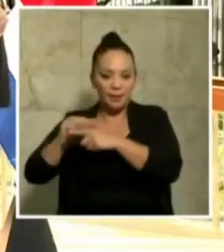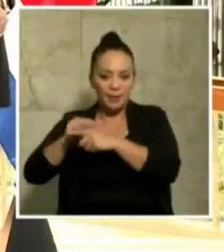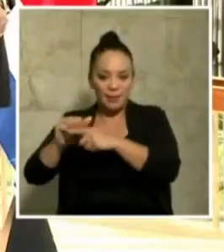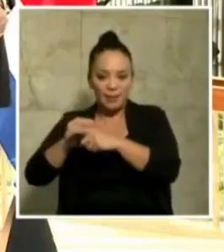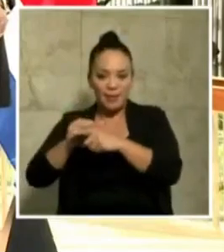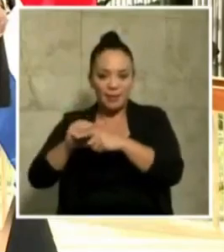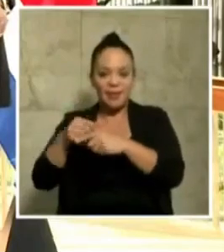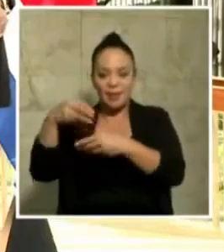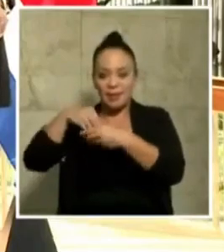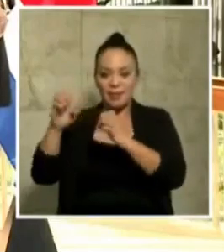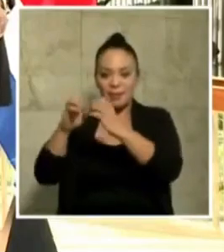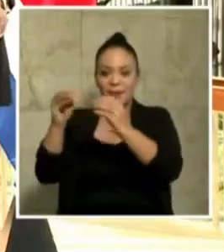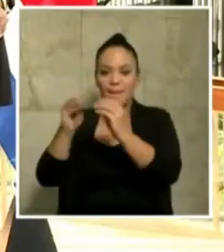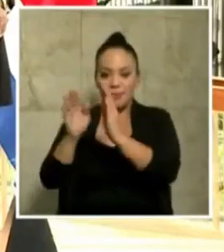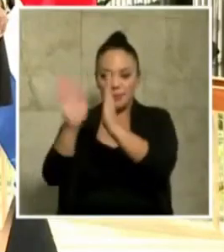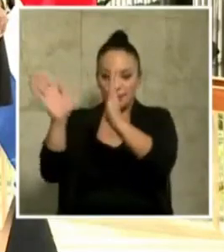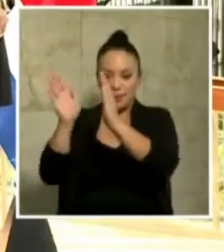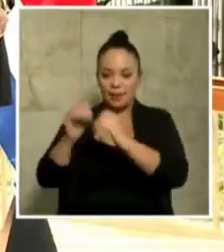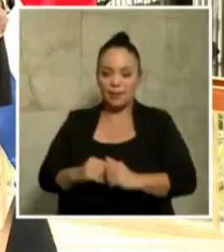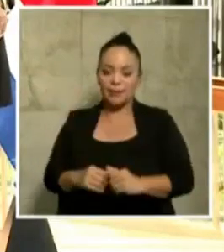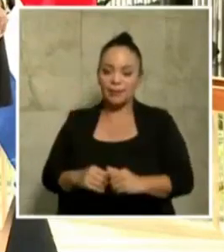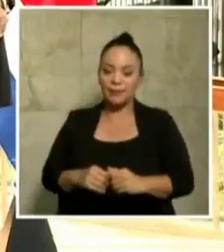de esa estrategia más general,